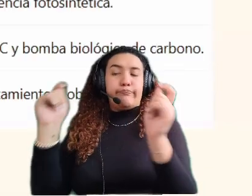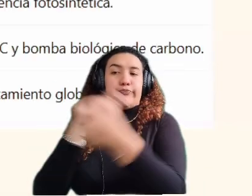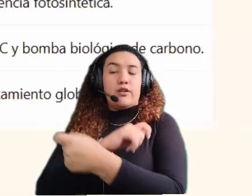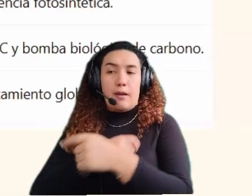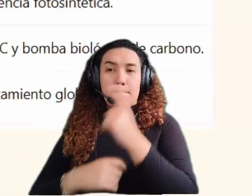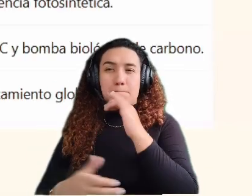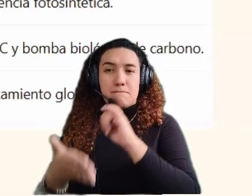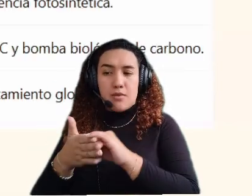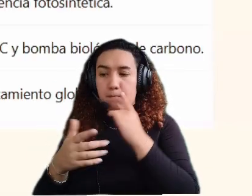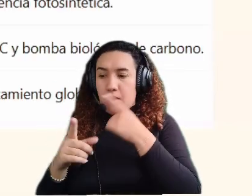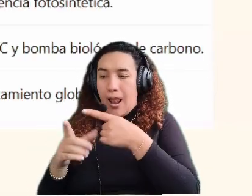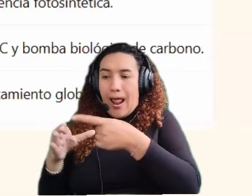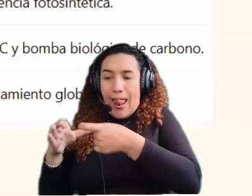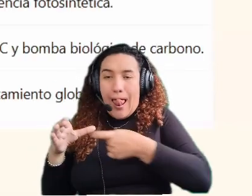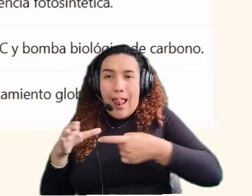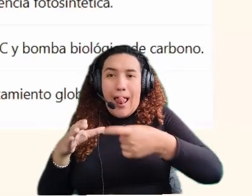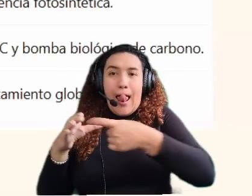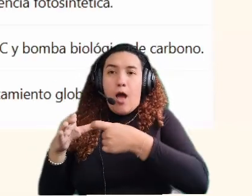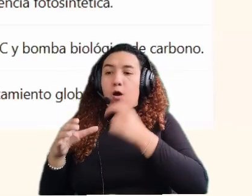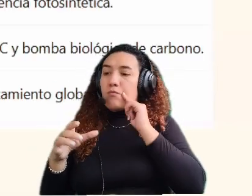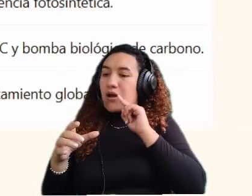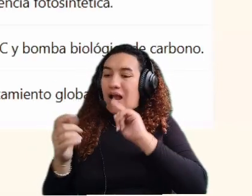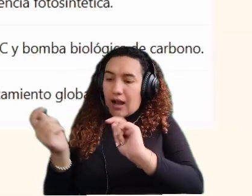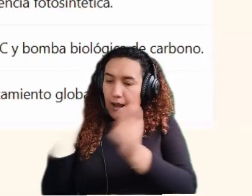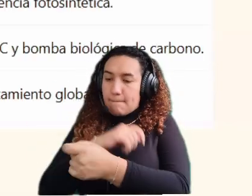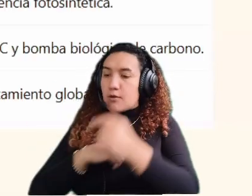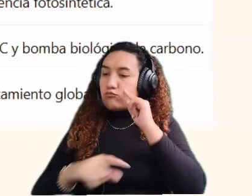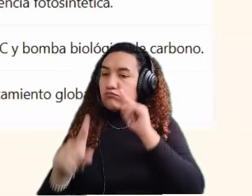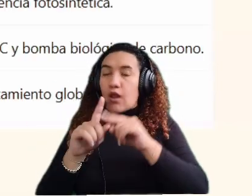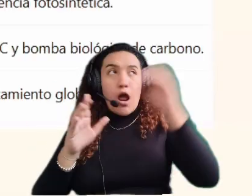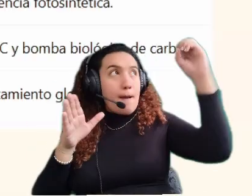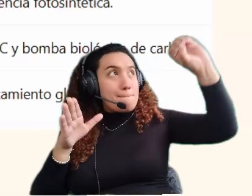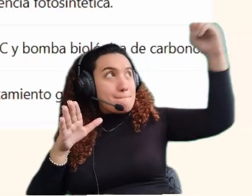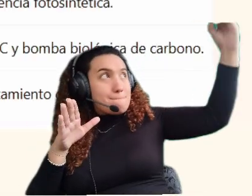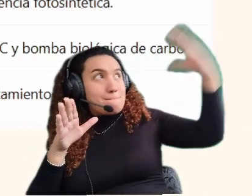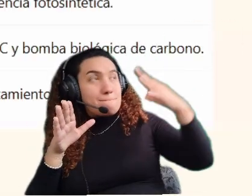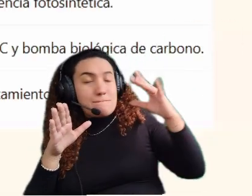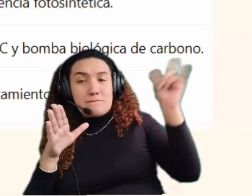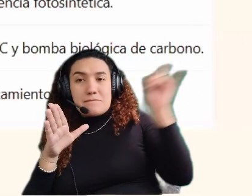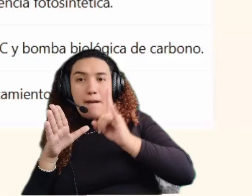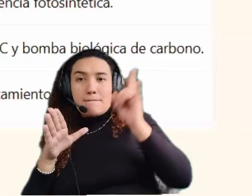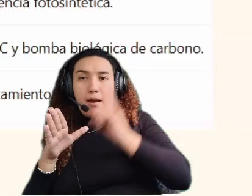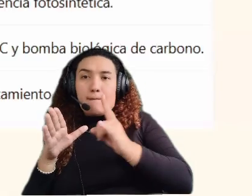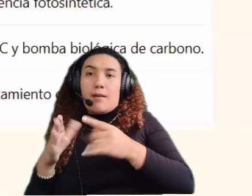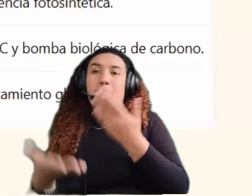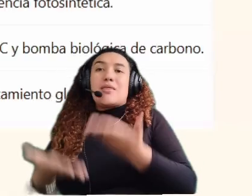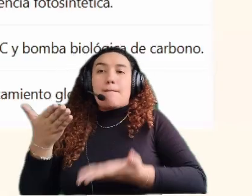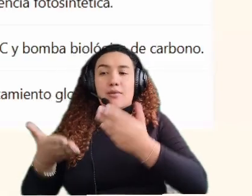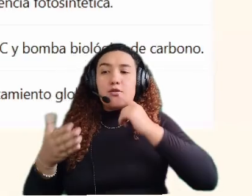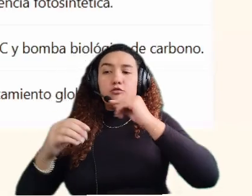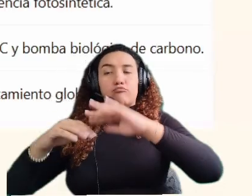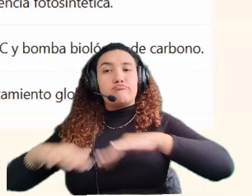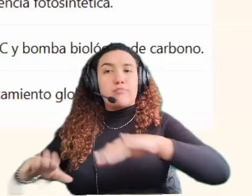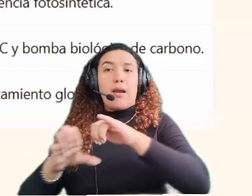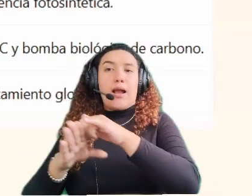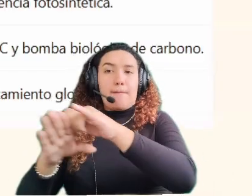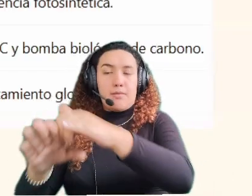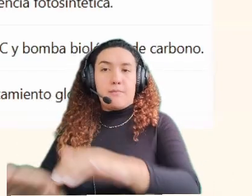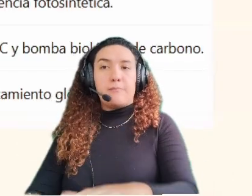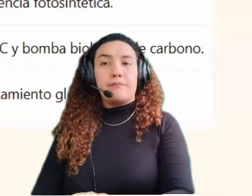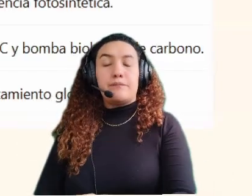de posición del organulo para optimizar la captura de la luz en condiciones de irradiación variable.